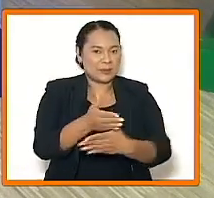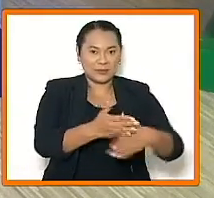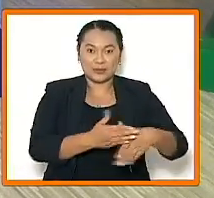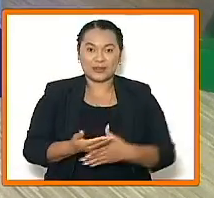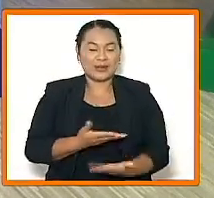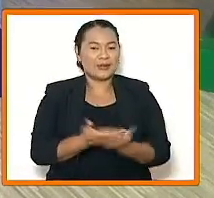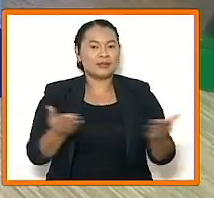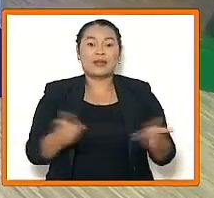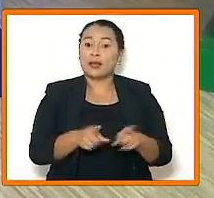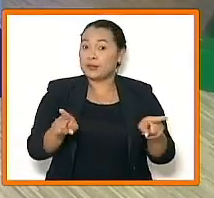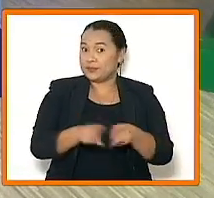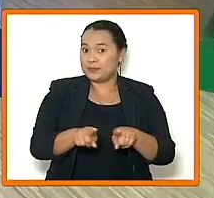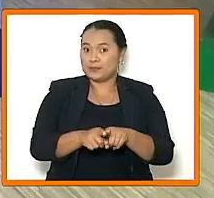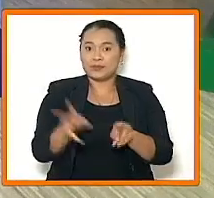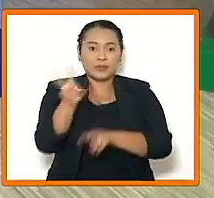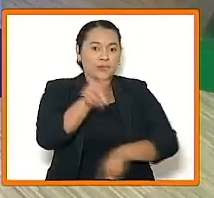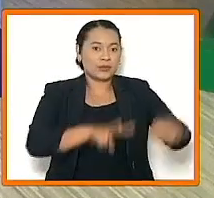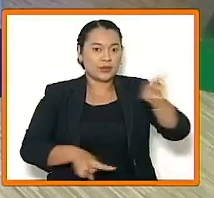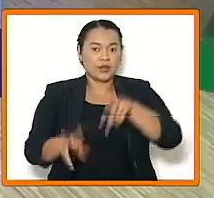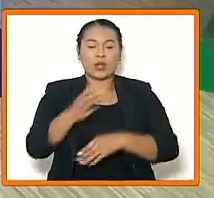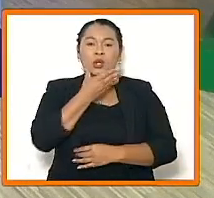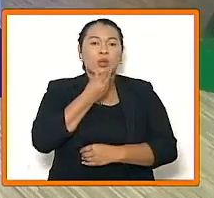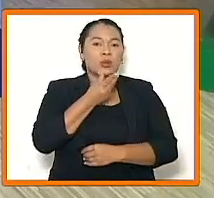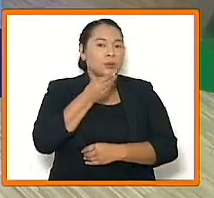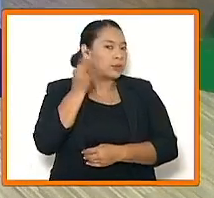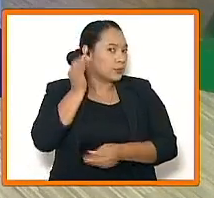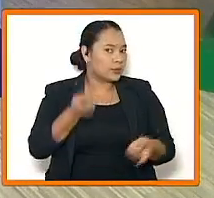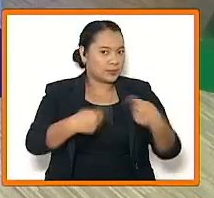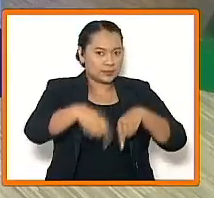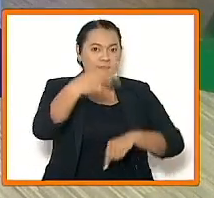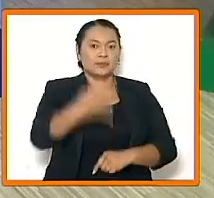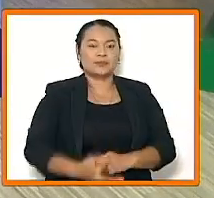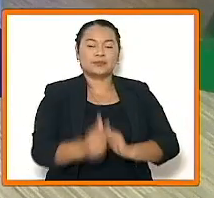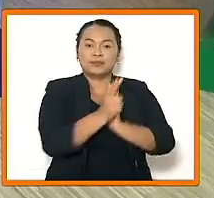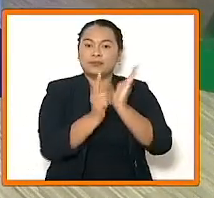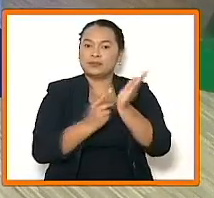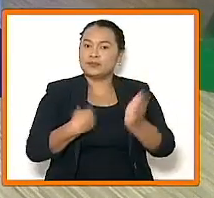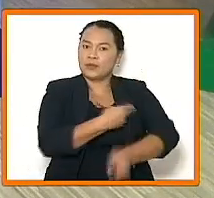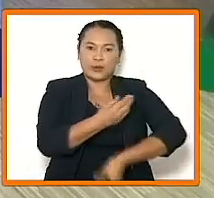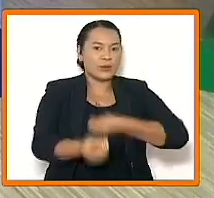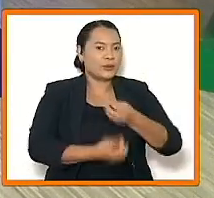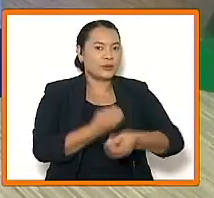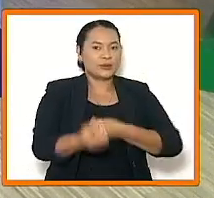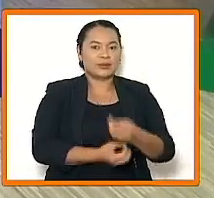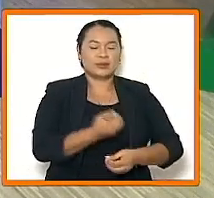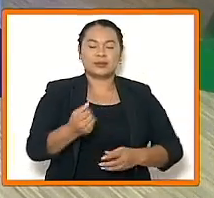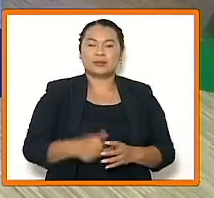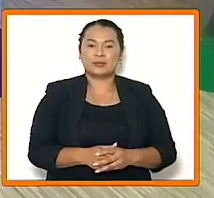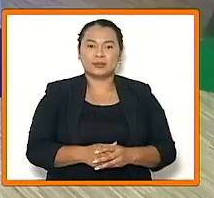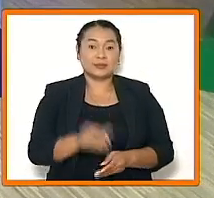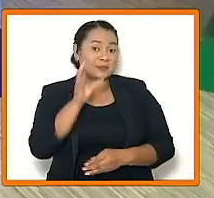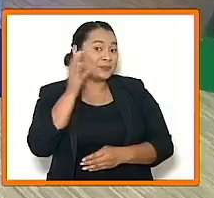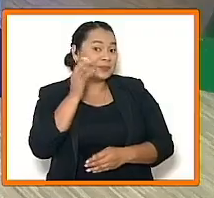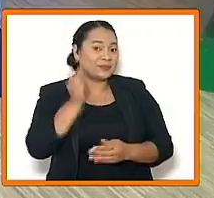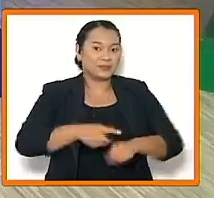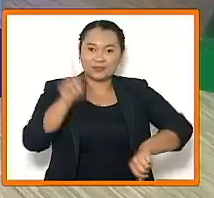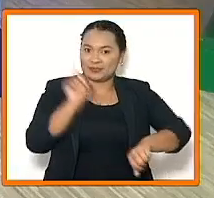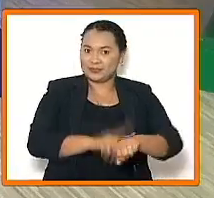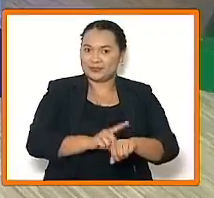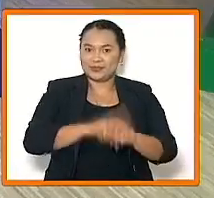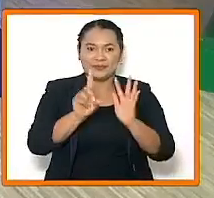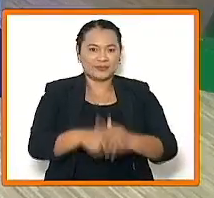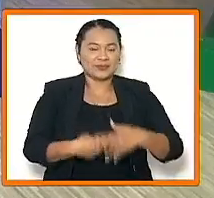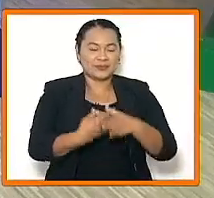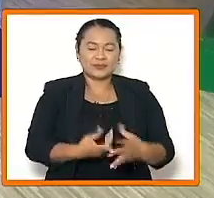placer contar con la presencia de nuestra auditora y nuestro notario, quienes le dan transparencia a cada uno de nuestros sorteos. Ceci, es momento de iniciar con nuestra